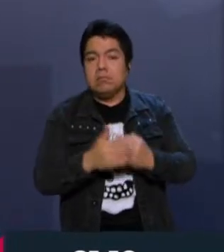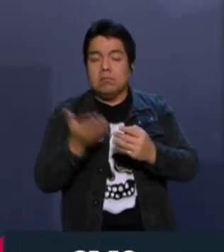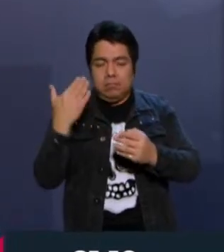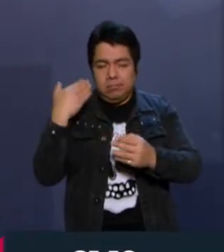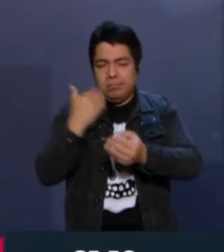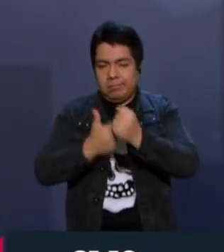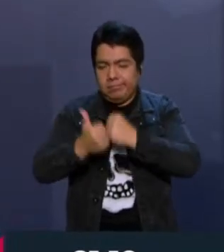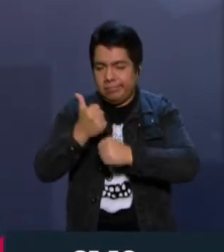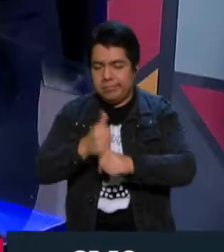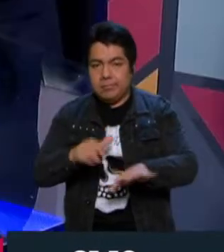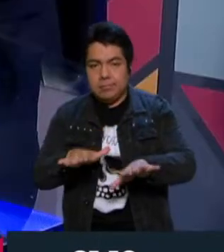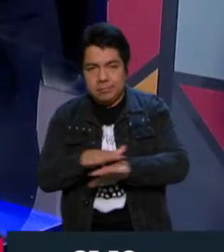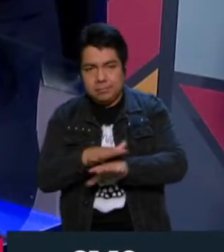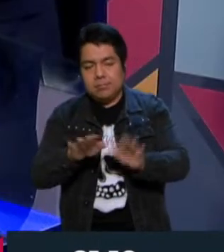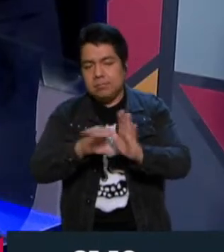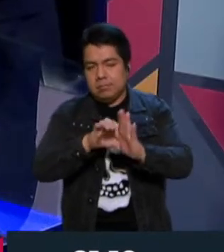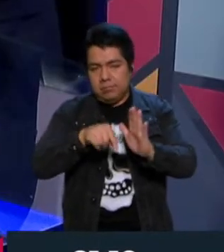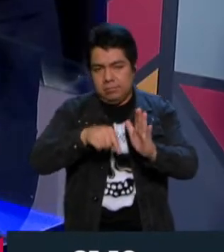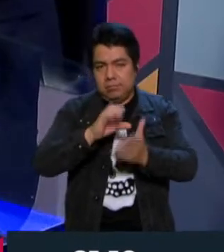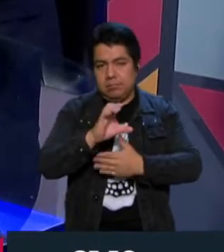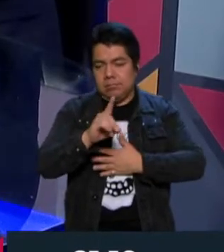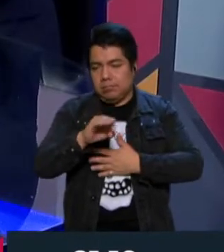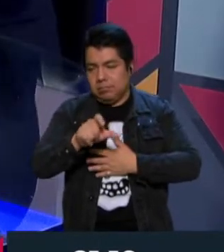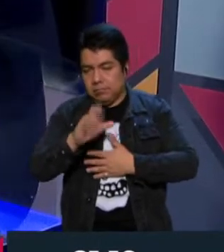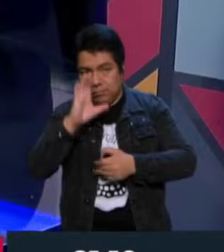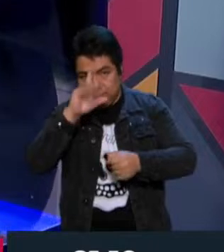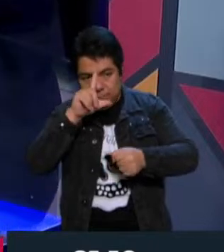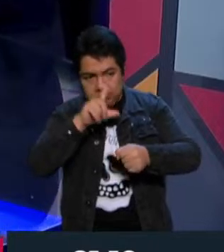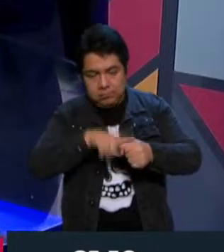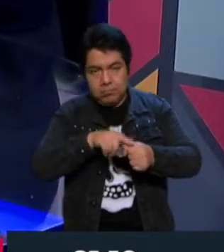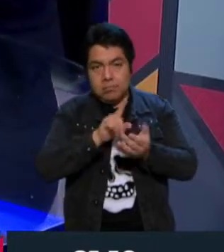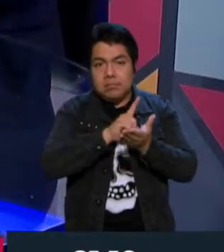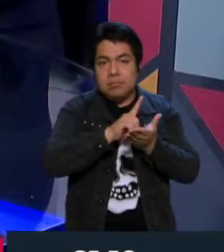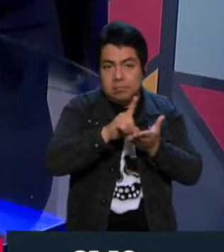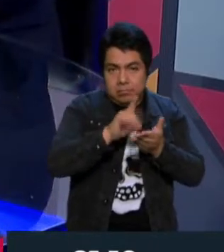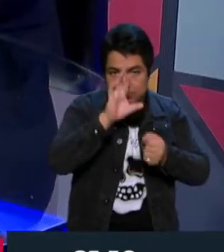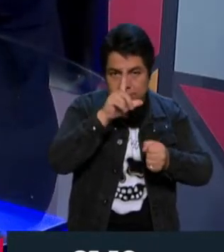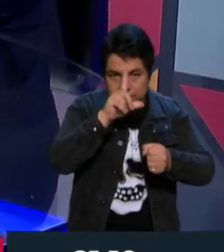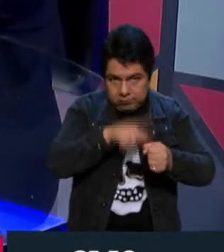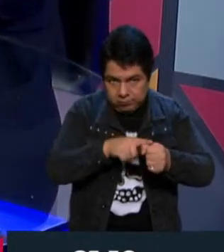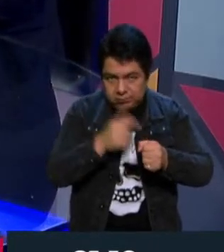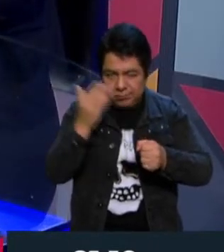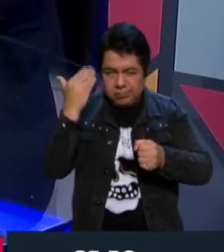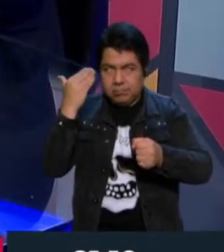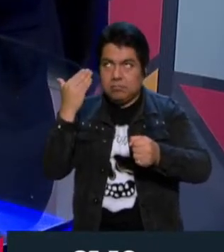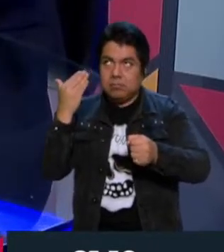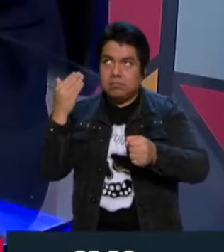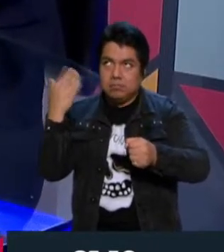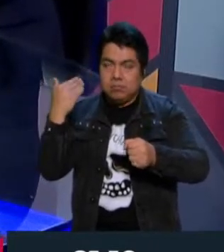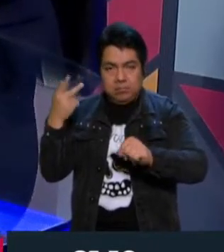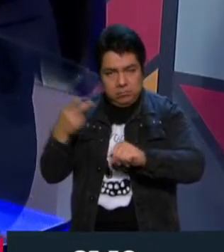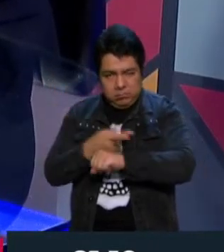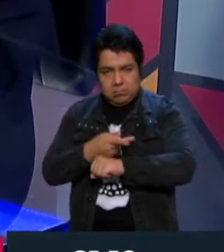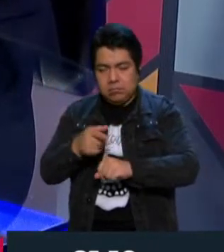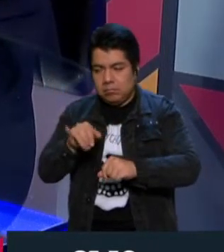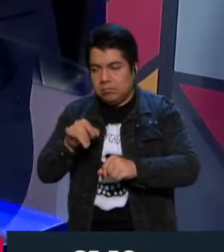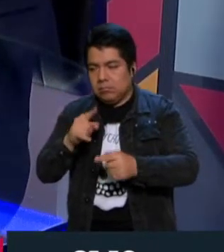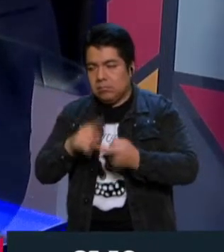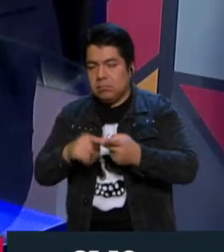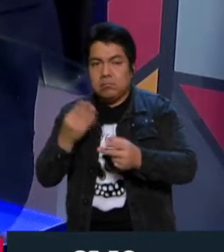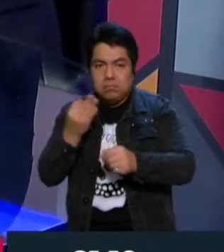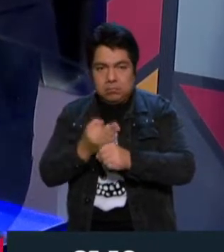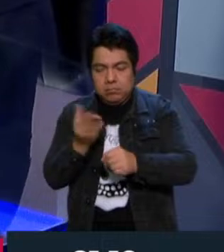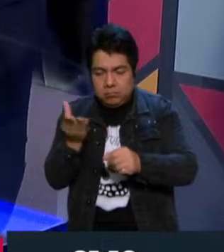años. Ahora, por ejemplo, la cultura en la Ciudad de México se aborda desde una perspectiva de derechos culturales, que pasó en la legislatura pasada, me parece, que se está implementando en esta